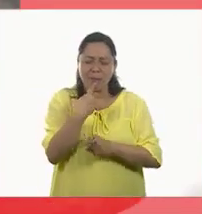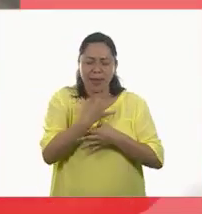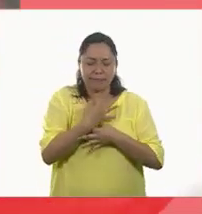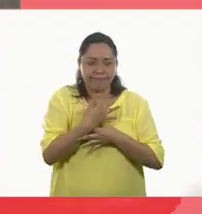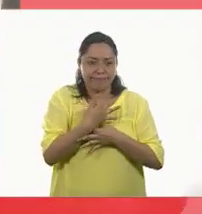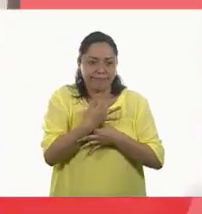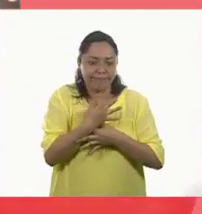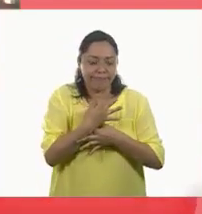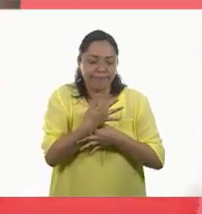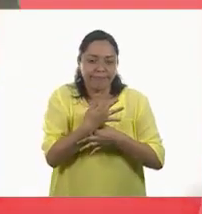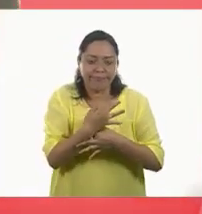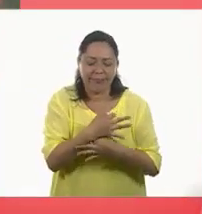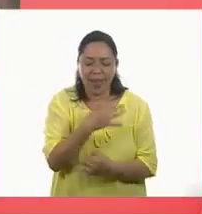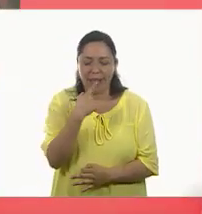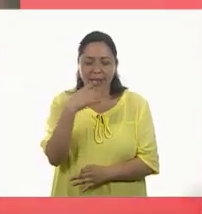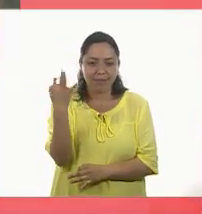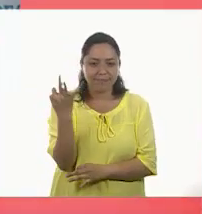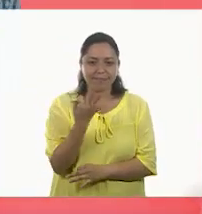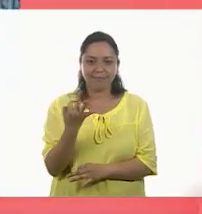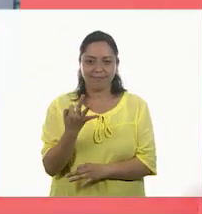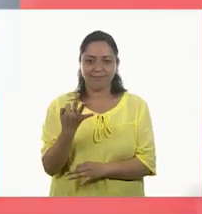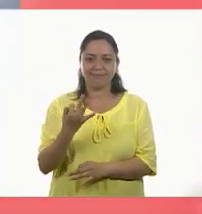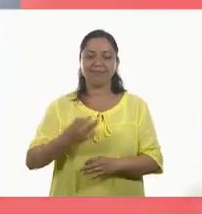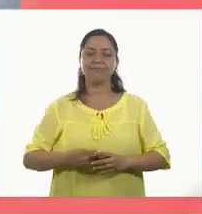al paladar.